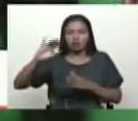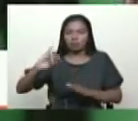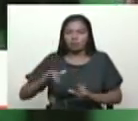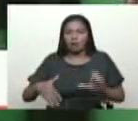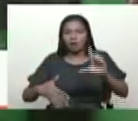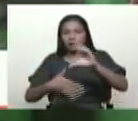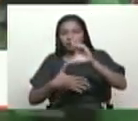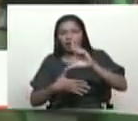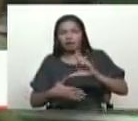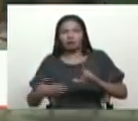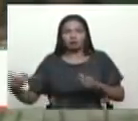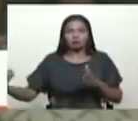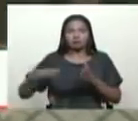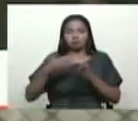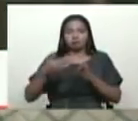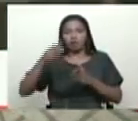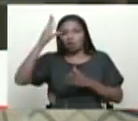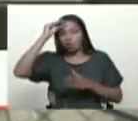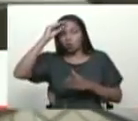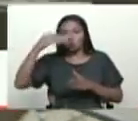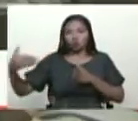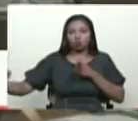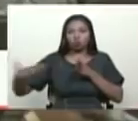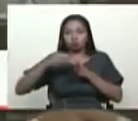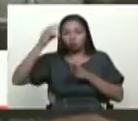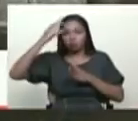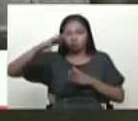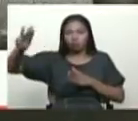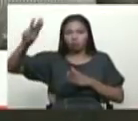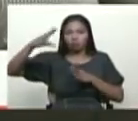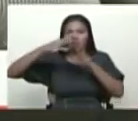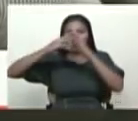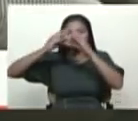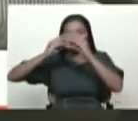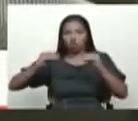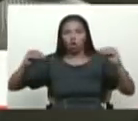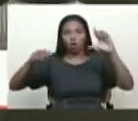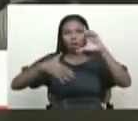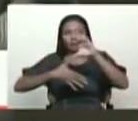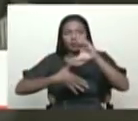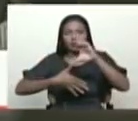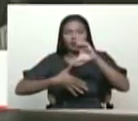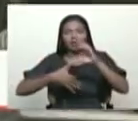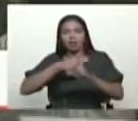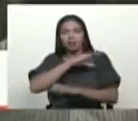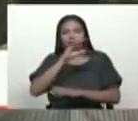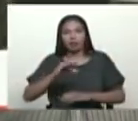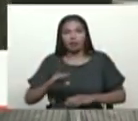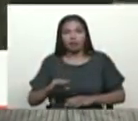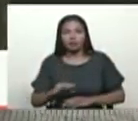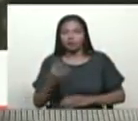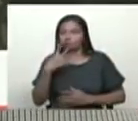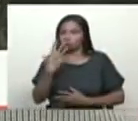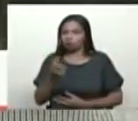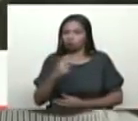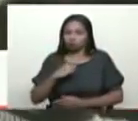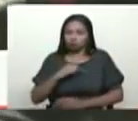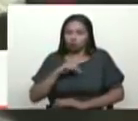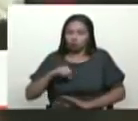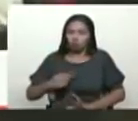La agresión del gobierno de Donald Trump contra México es una agresión contra toda América Latina y el Caribe, y así lo entendemos.